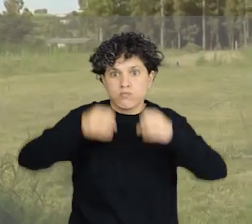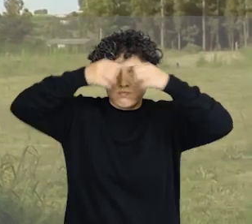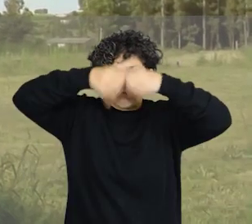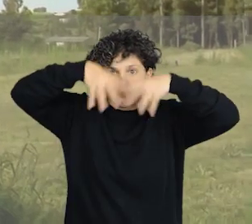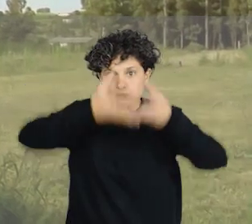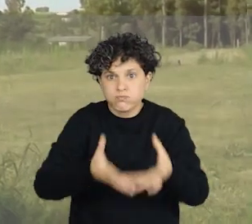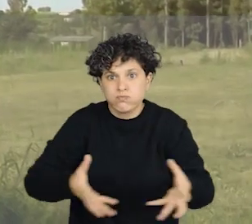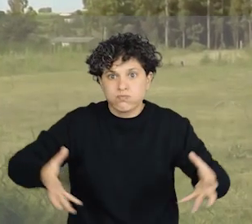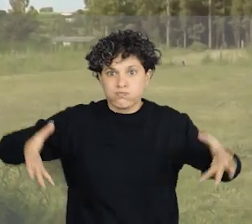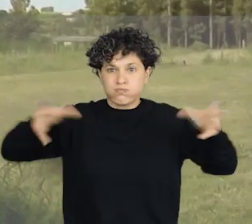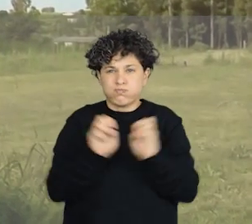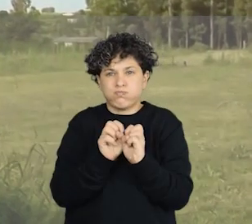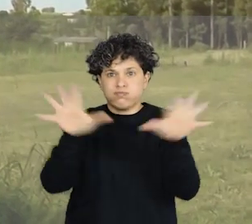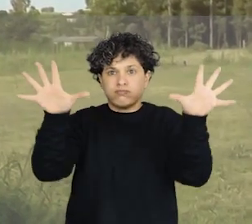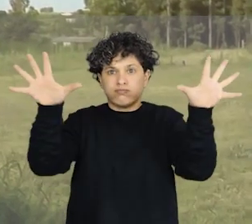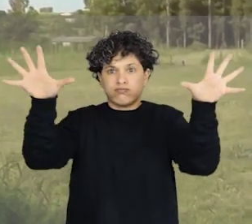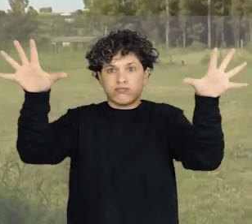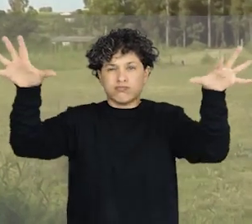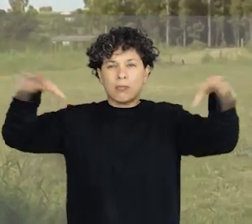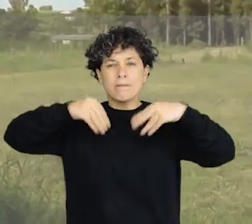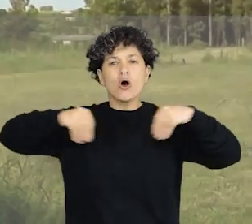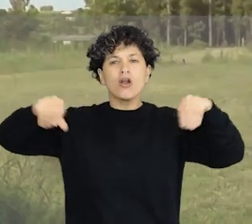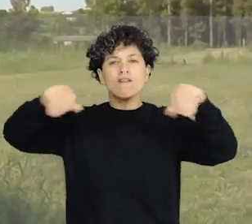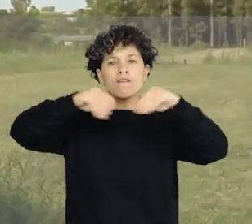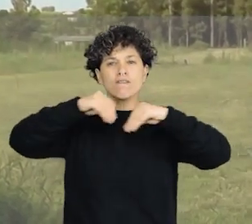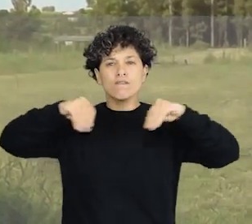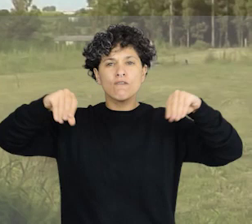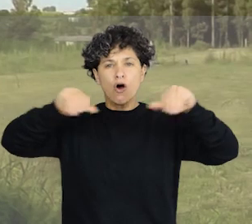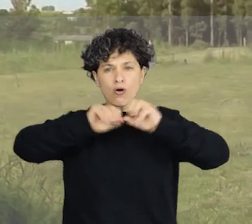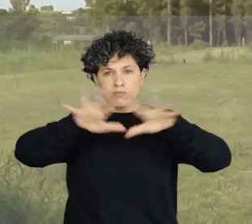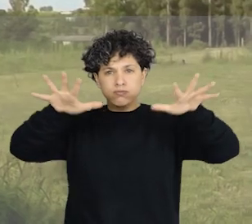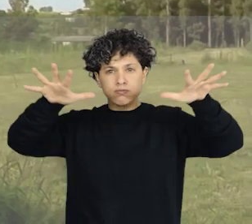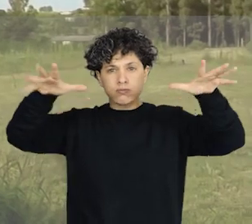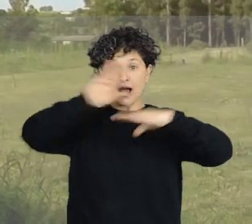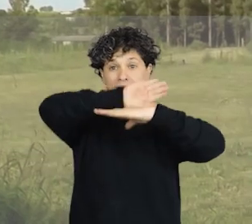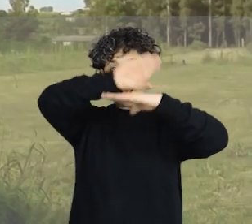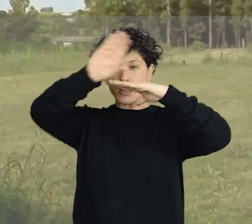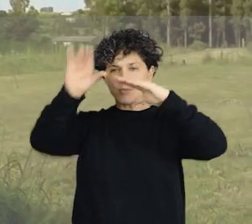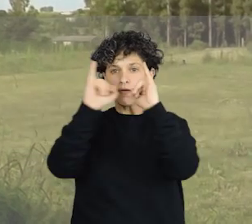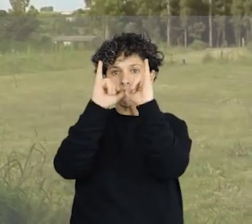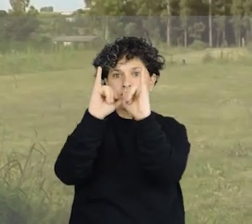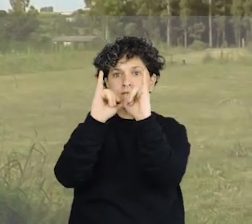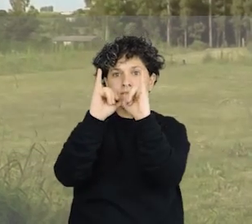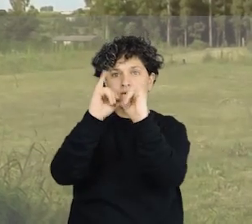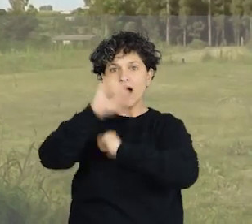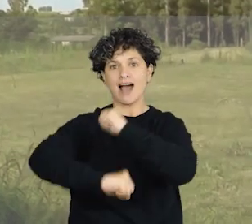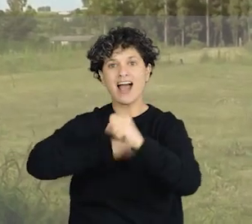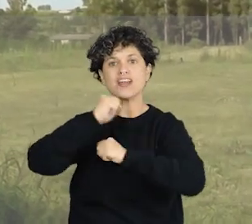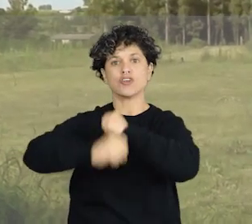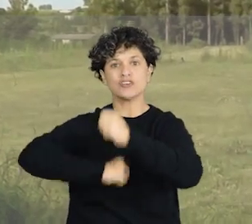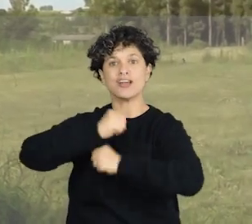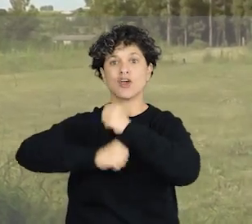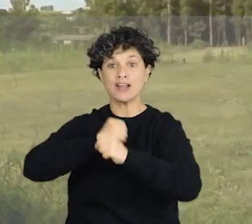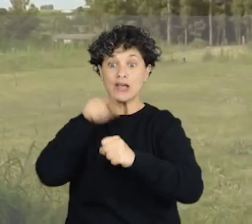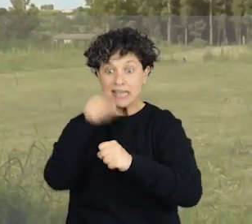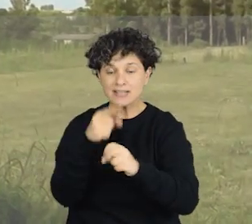mantener en la atmósfera por muchos años, produciendo lo que nosotros denominamos como un invierno nuclear. La radiación